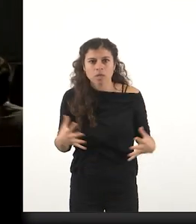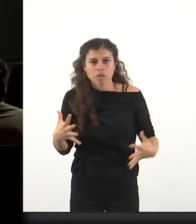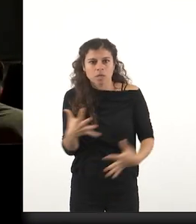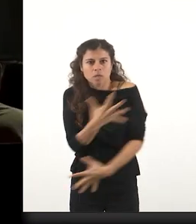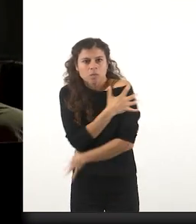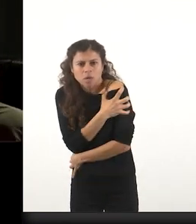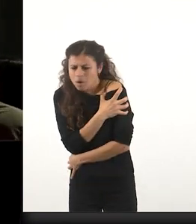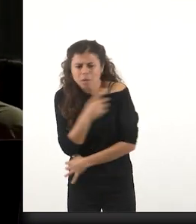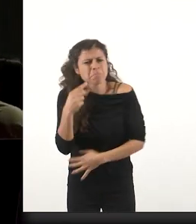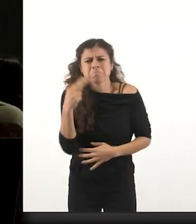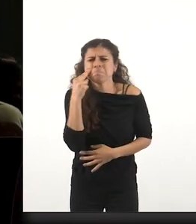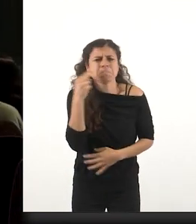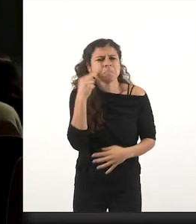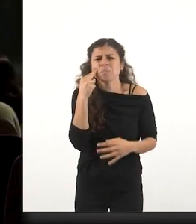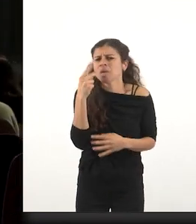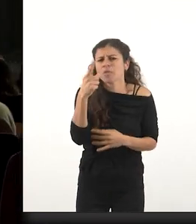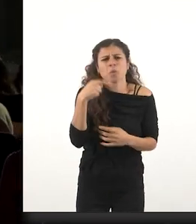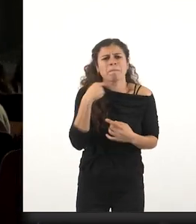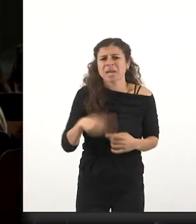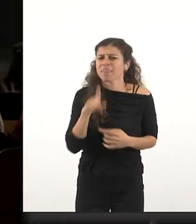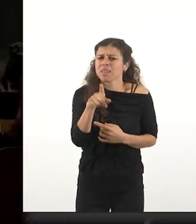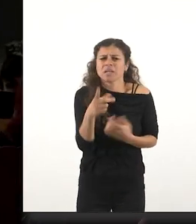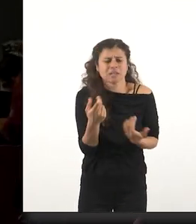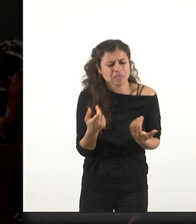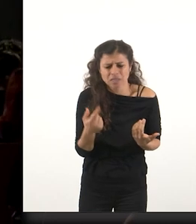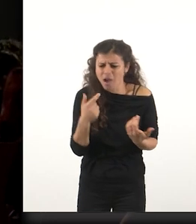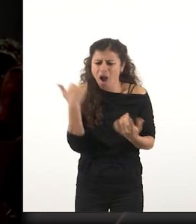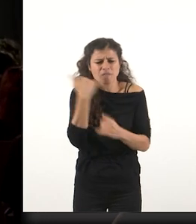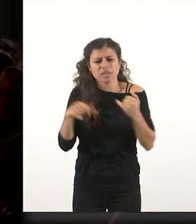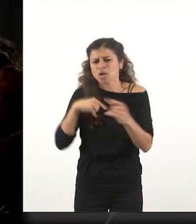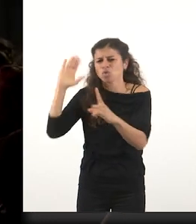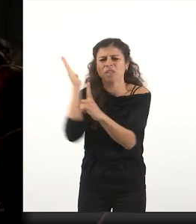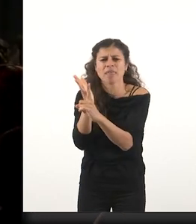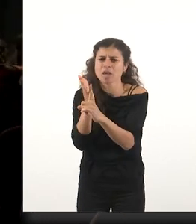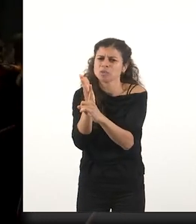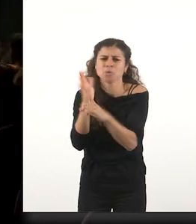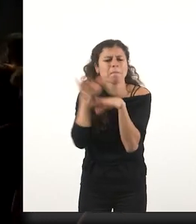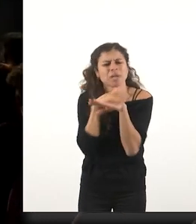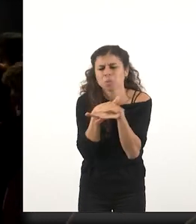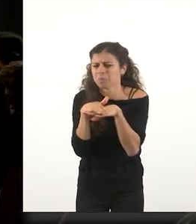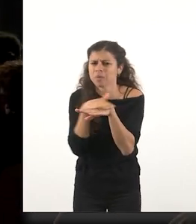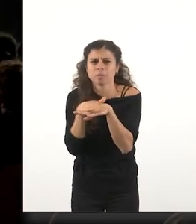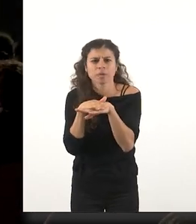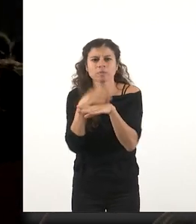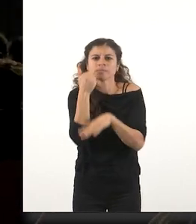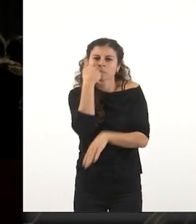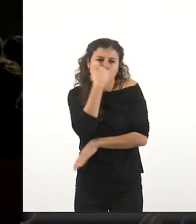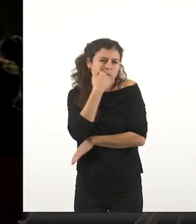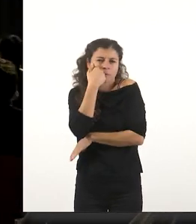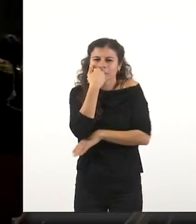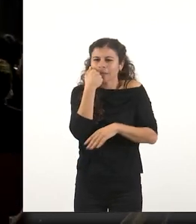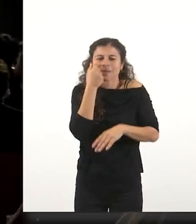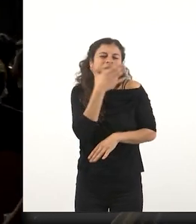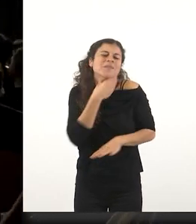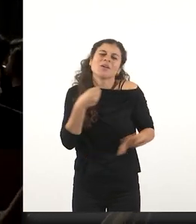Tengo tanto miedo de perderte que te acabo haciendo daño, tía, estoy todo mal, tía, perdóname, por favor. Y nos dimos un beso tan bonito, hasta que mi madre me dice,